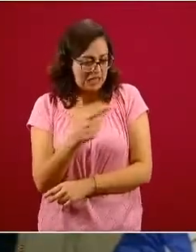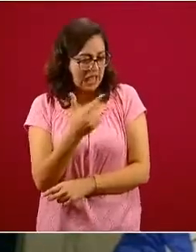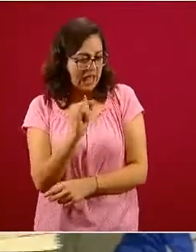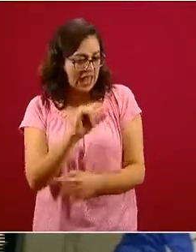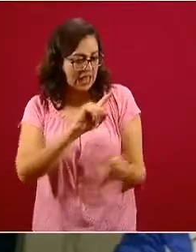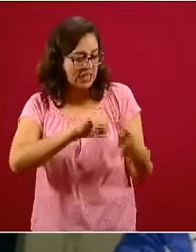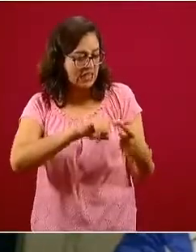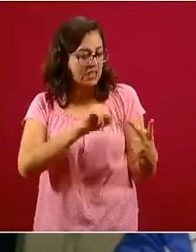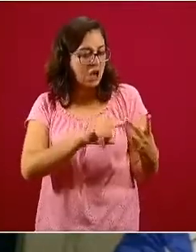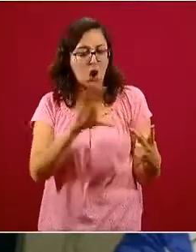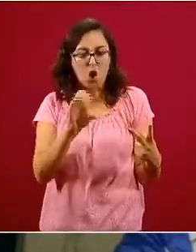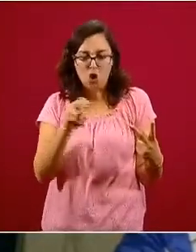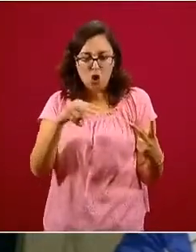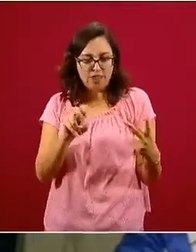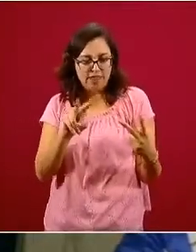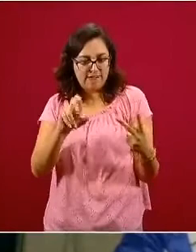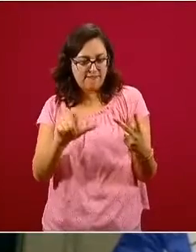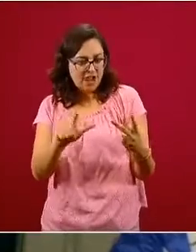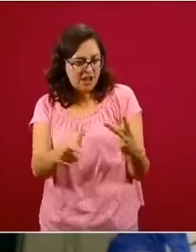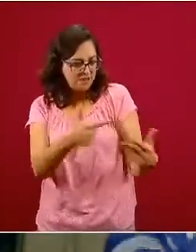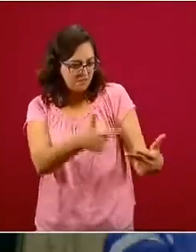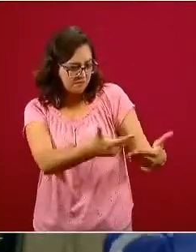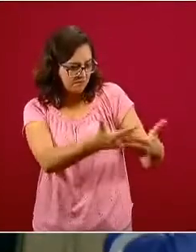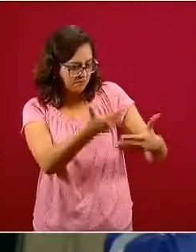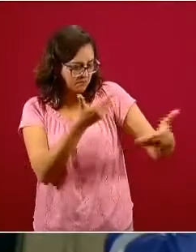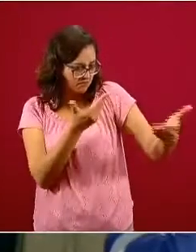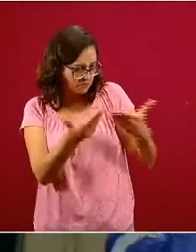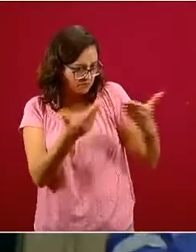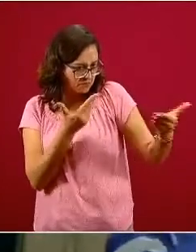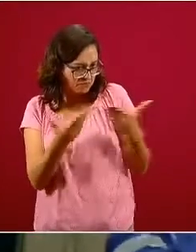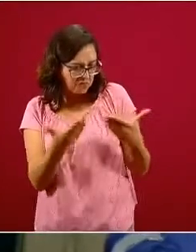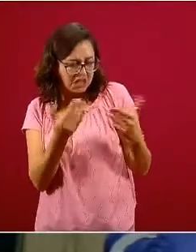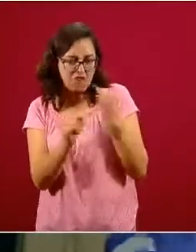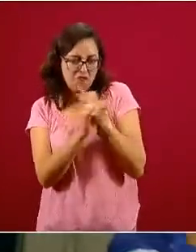que ha dado el Coneval respecto a este municipio, y quisimos